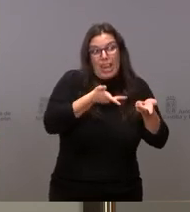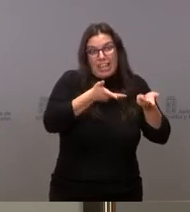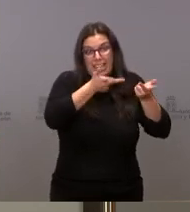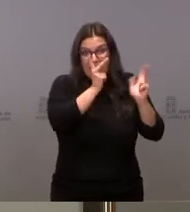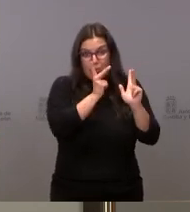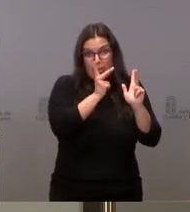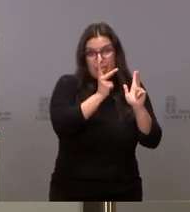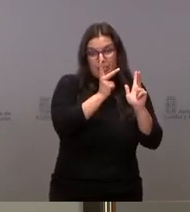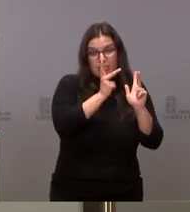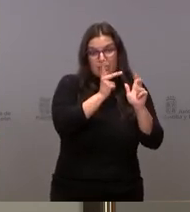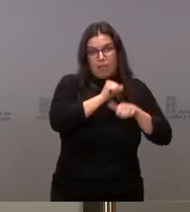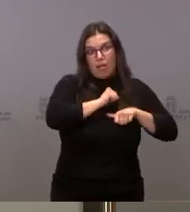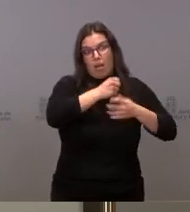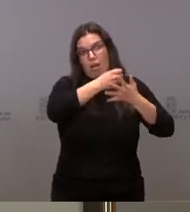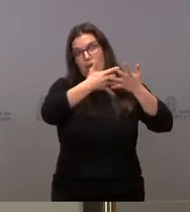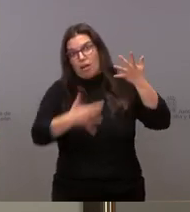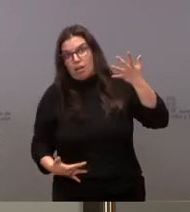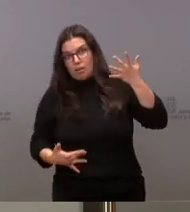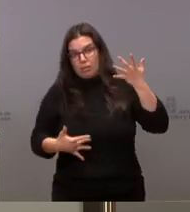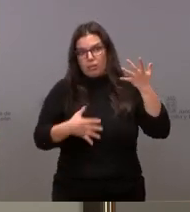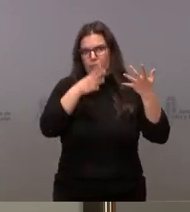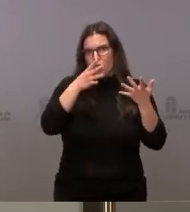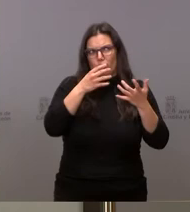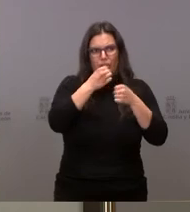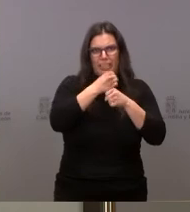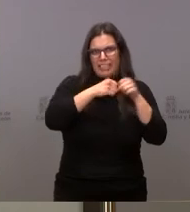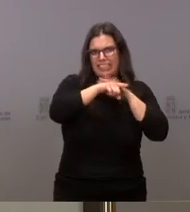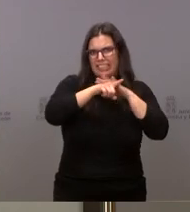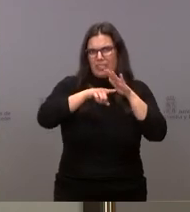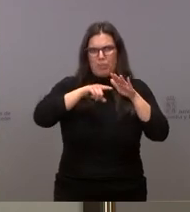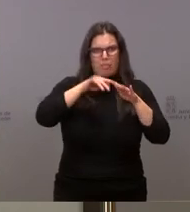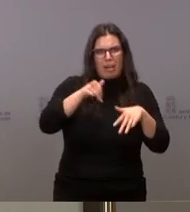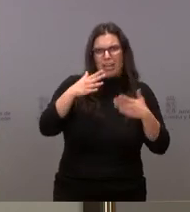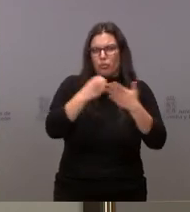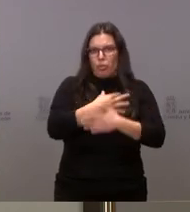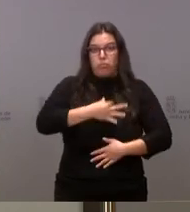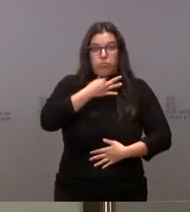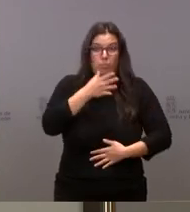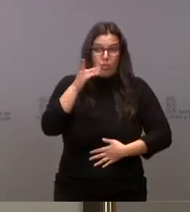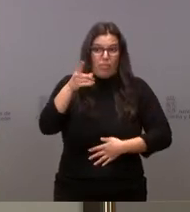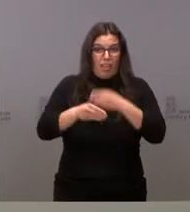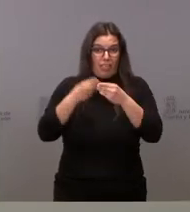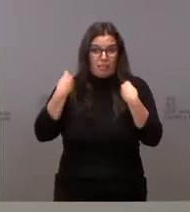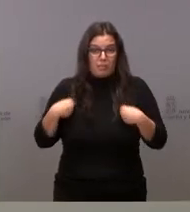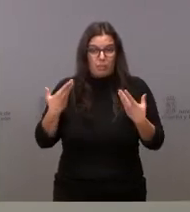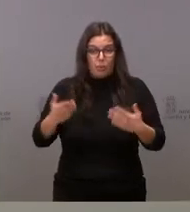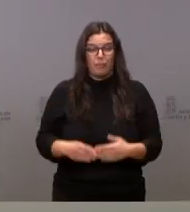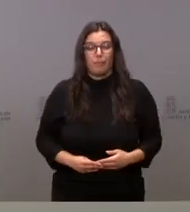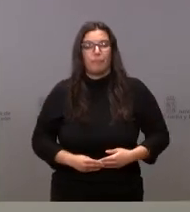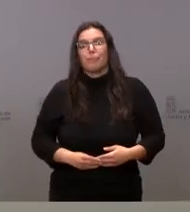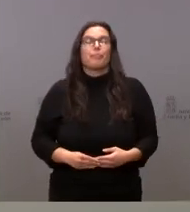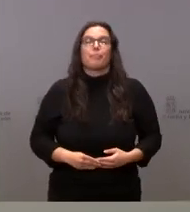burocratización y con todo el trabajo que tienen los médicos de atención primaria para gestionar todas las bajas que lo van a tener que seguir haciendo la mayor la mayor